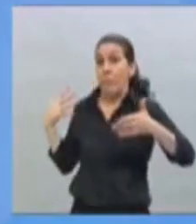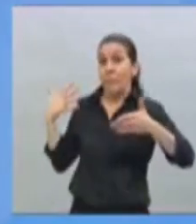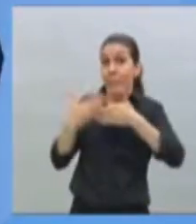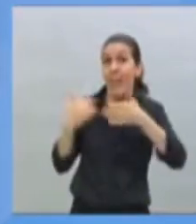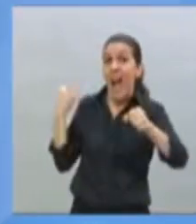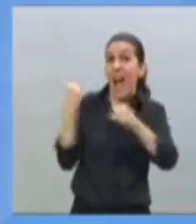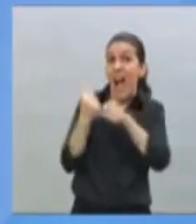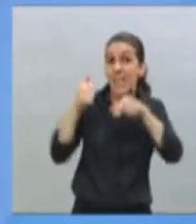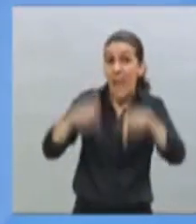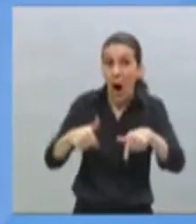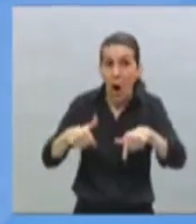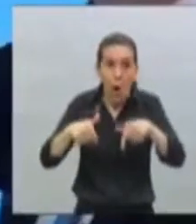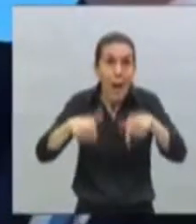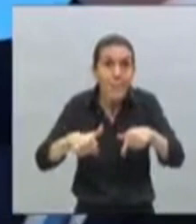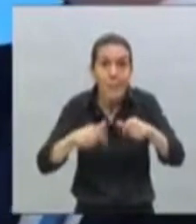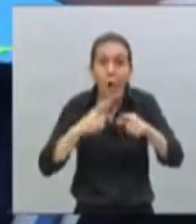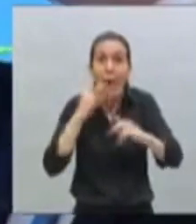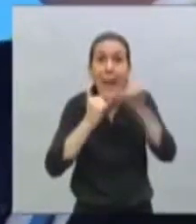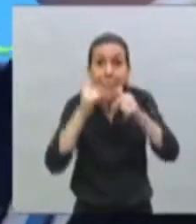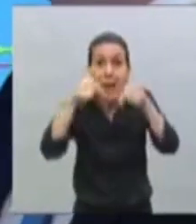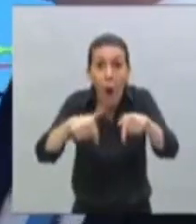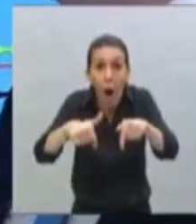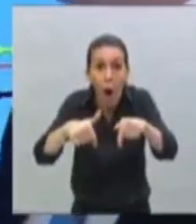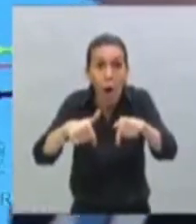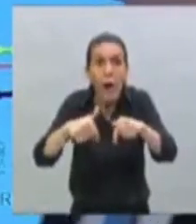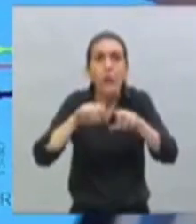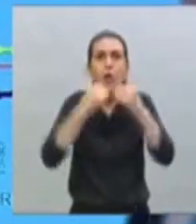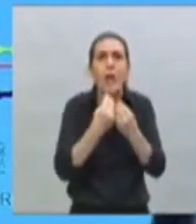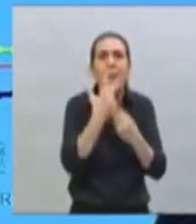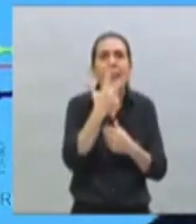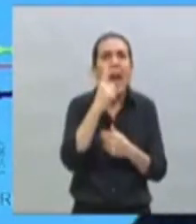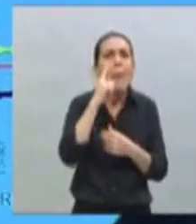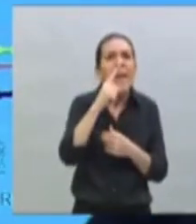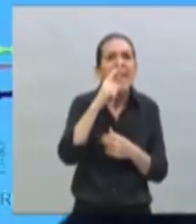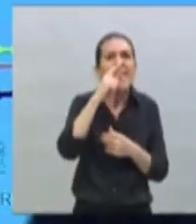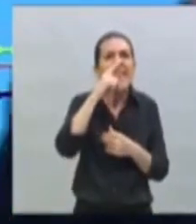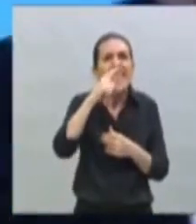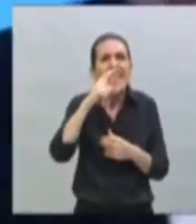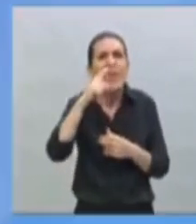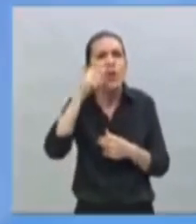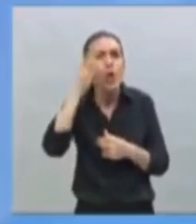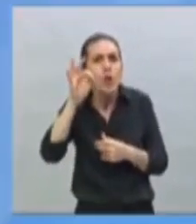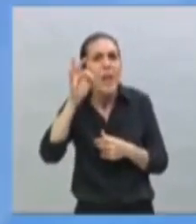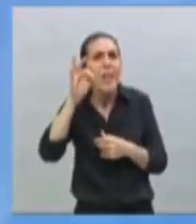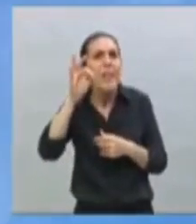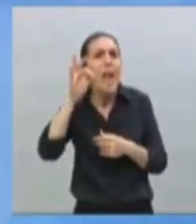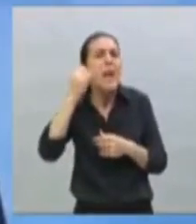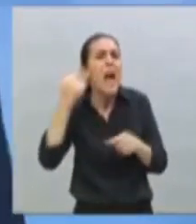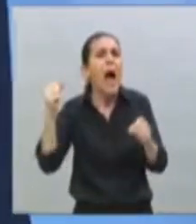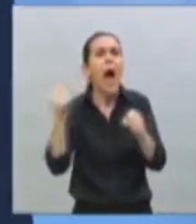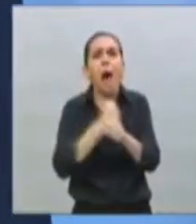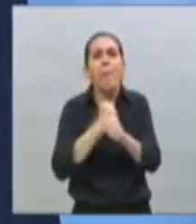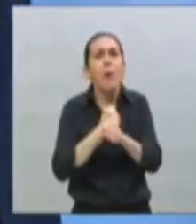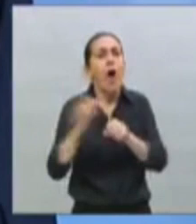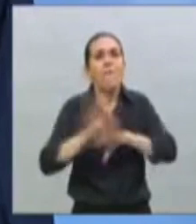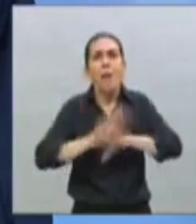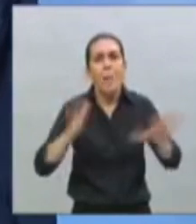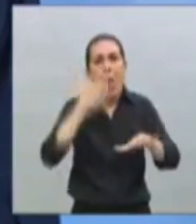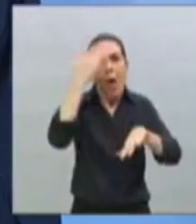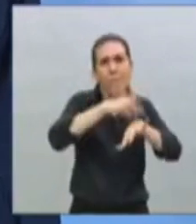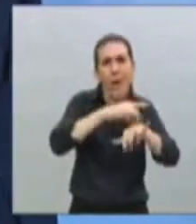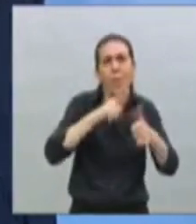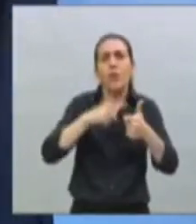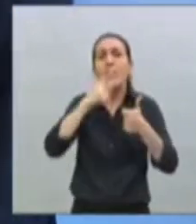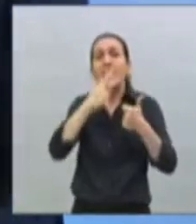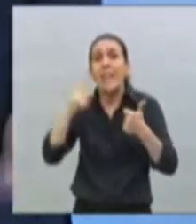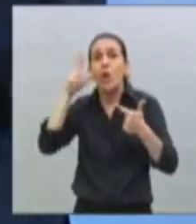les hablo a ustedes, tenemos 3.780 casos confirmados y tenemos 186